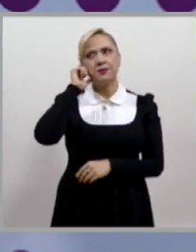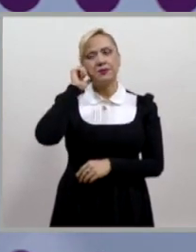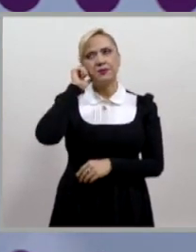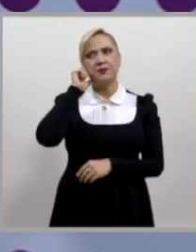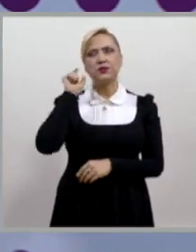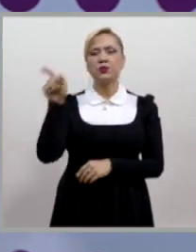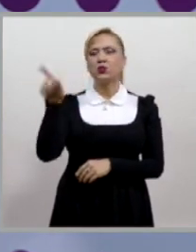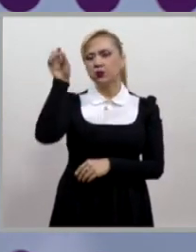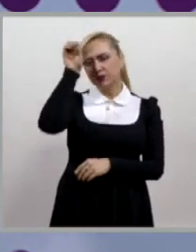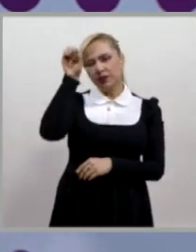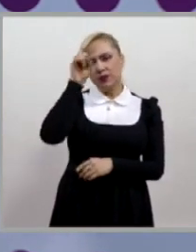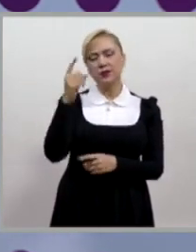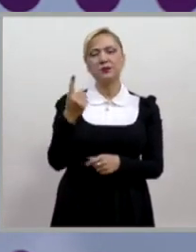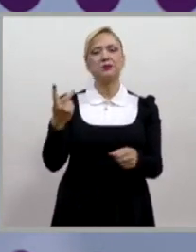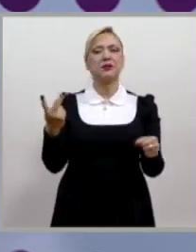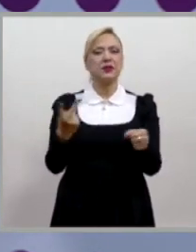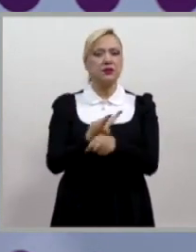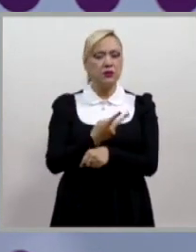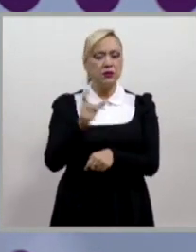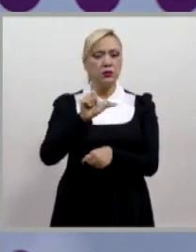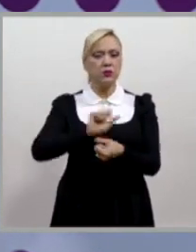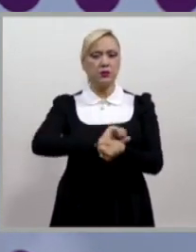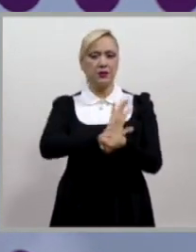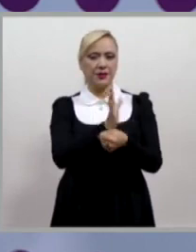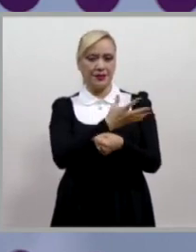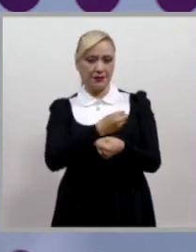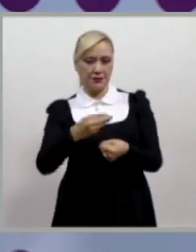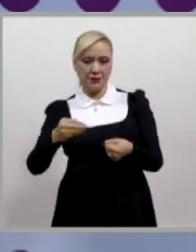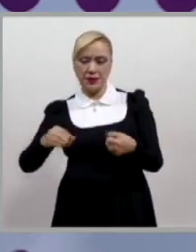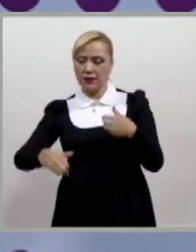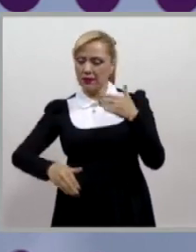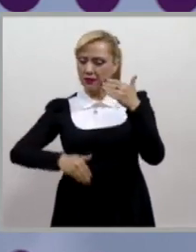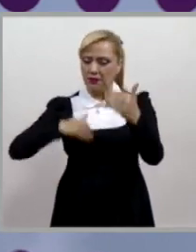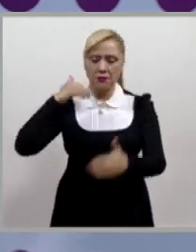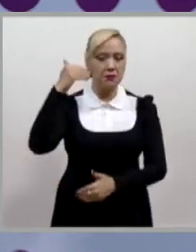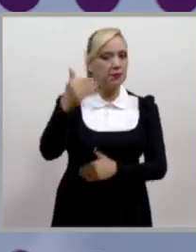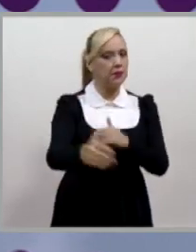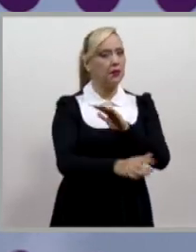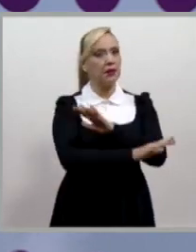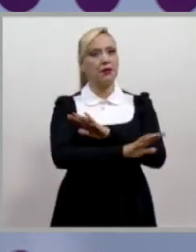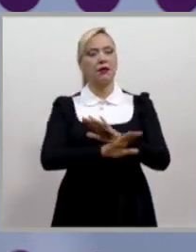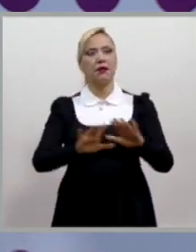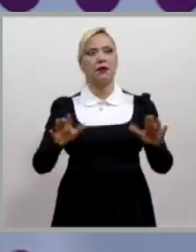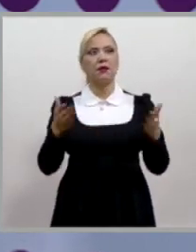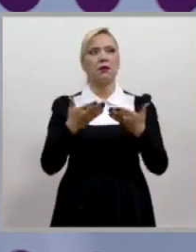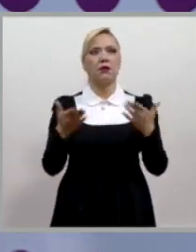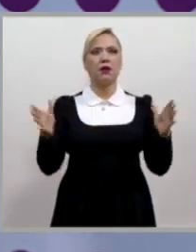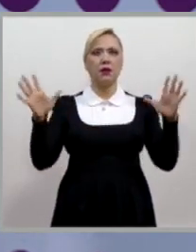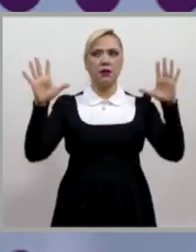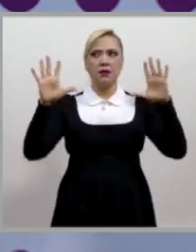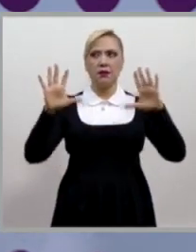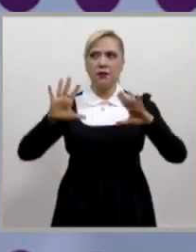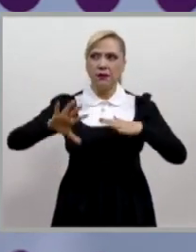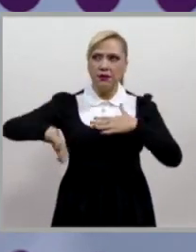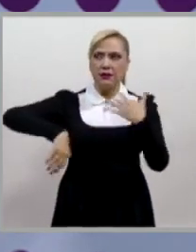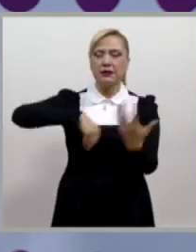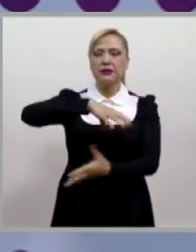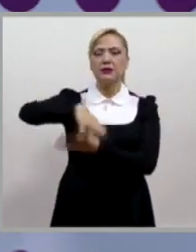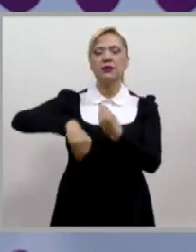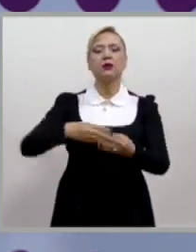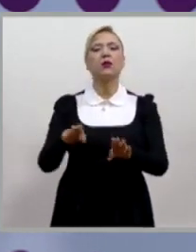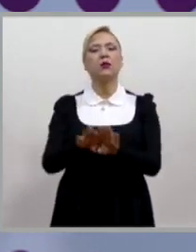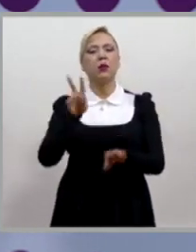punto de vista, después de la pandemia, cuáles son los desafíos que presenta, pues sí, la agenda judicial, digamos, en términos generales